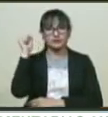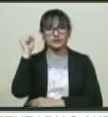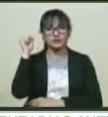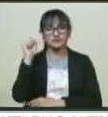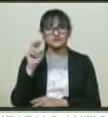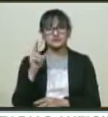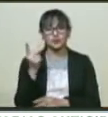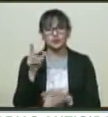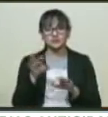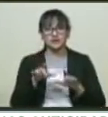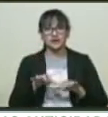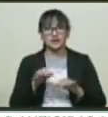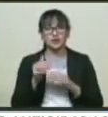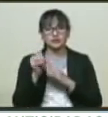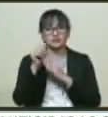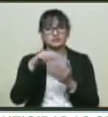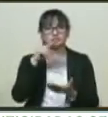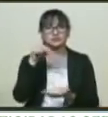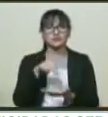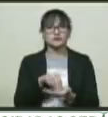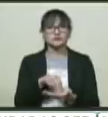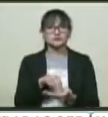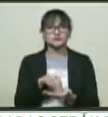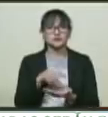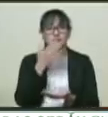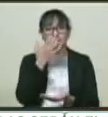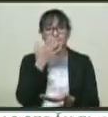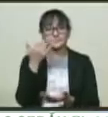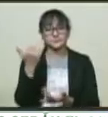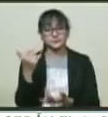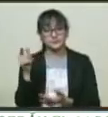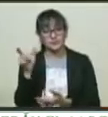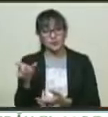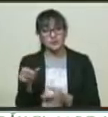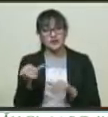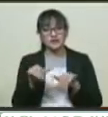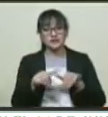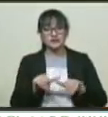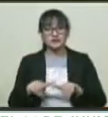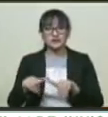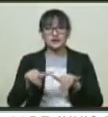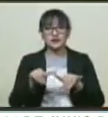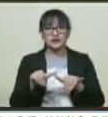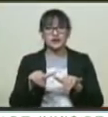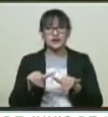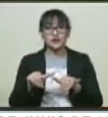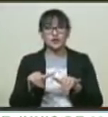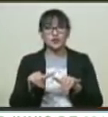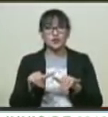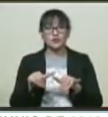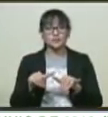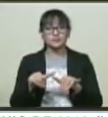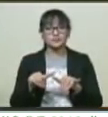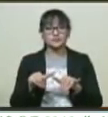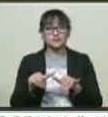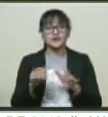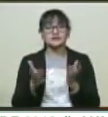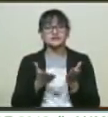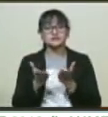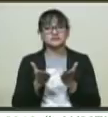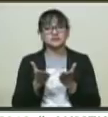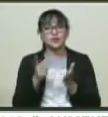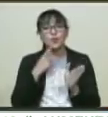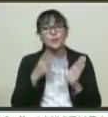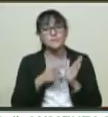secretario en su dirección nacional es ingeniero electrónico y máster en dirección cumplió el servicio social en las